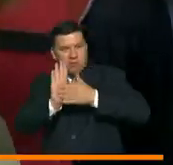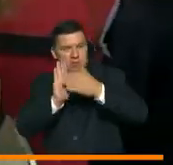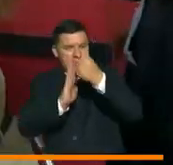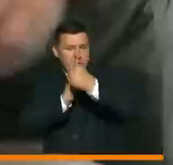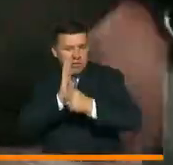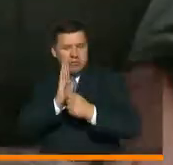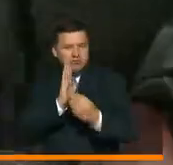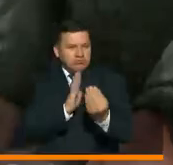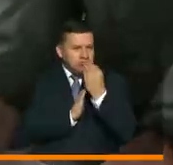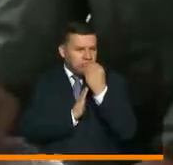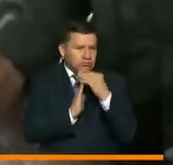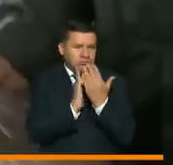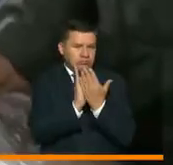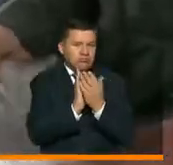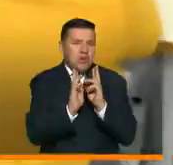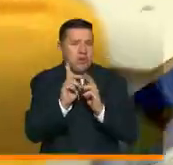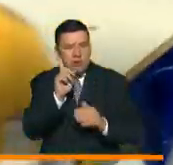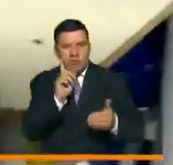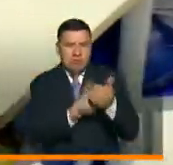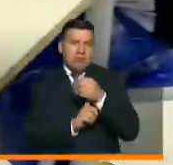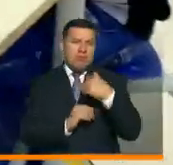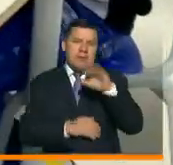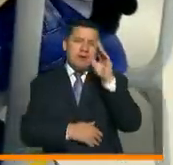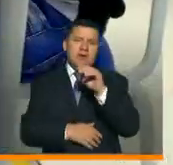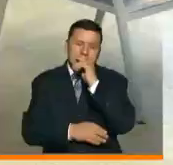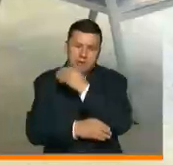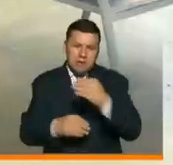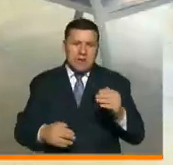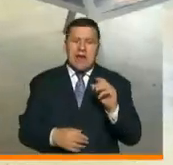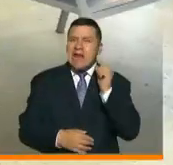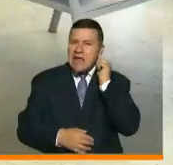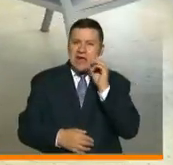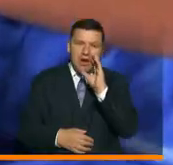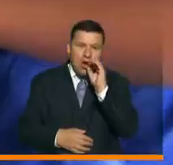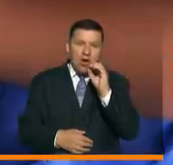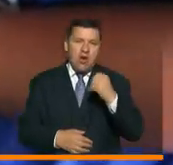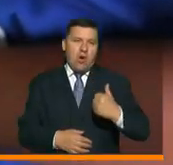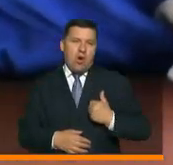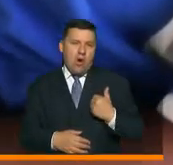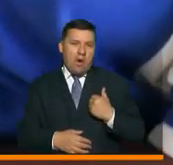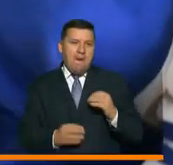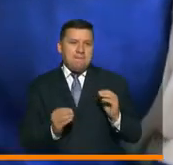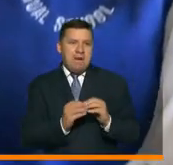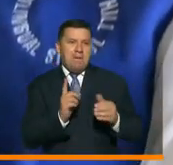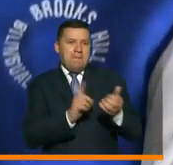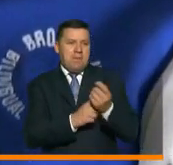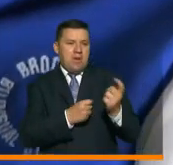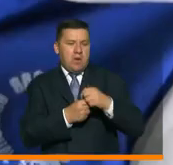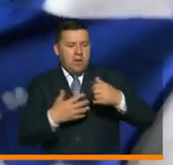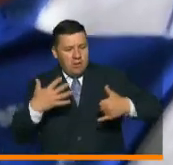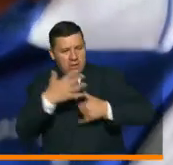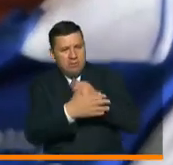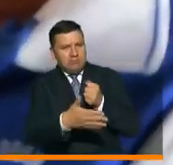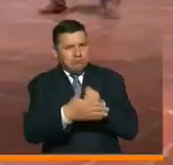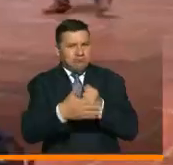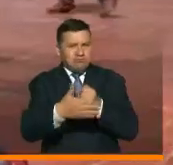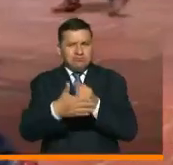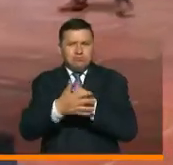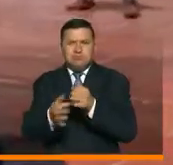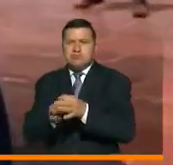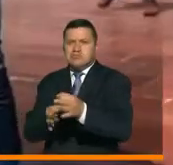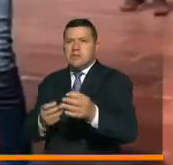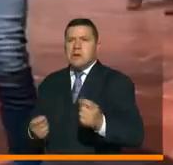programa de alimentación escolar, logrando llegar a más niños, niñas, adolescentes y jóvenes en todo el país, impulsando los